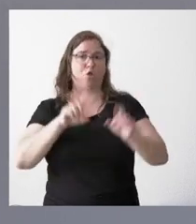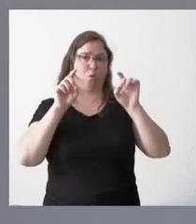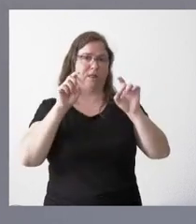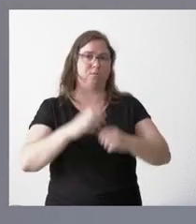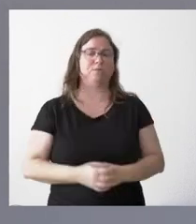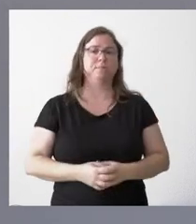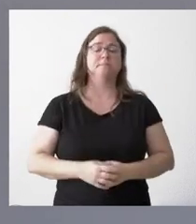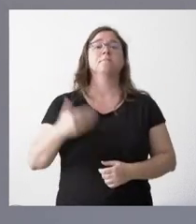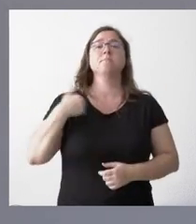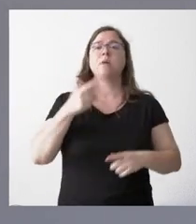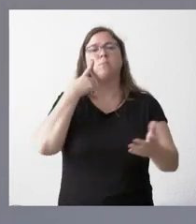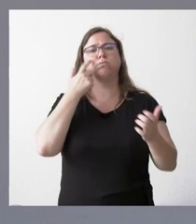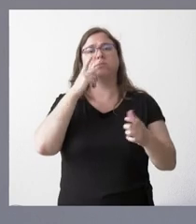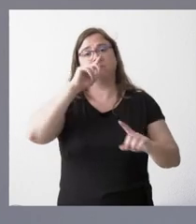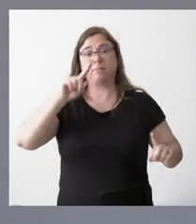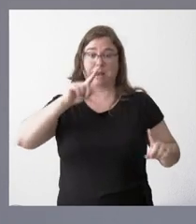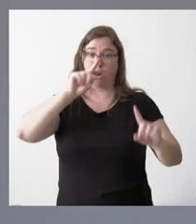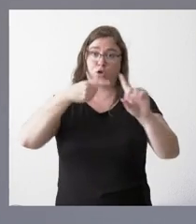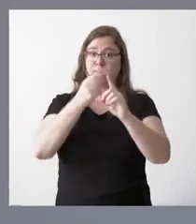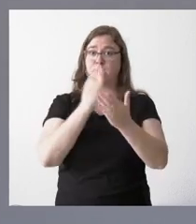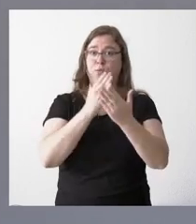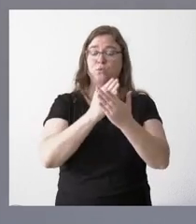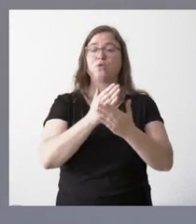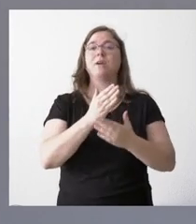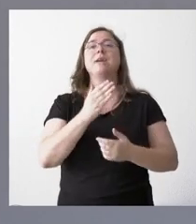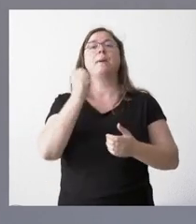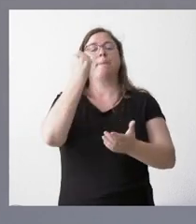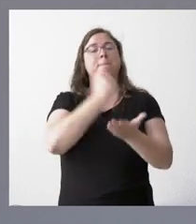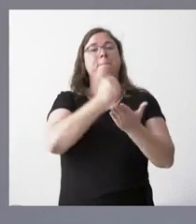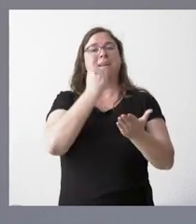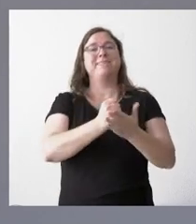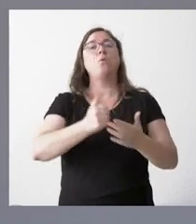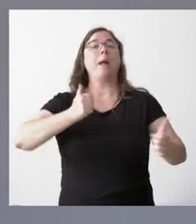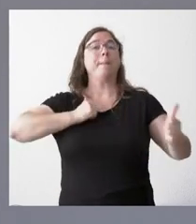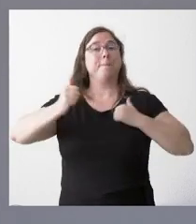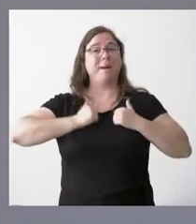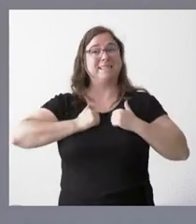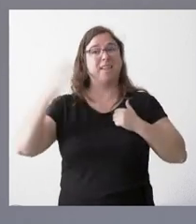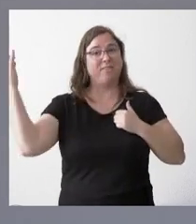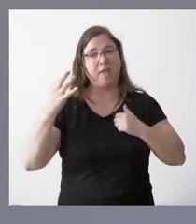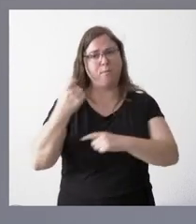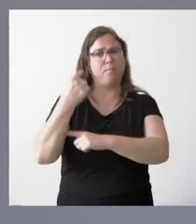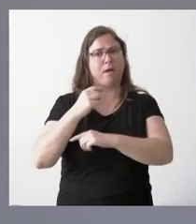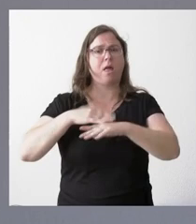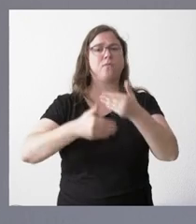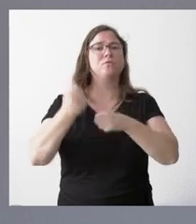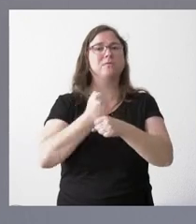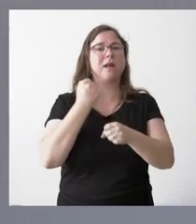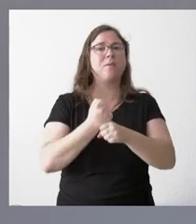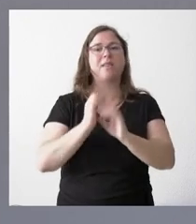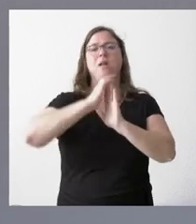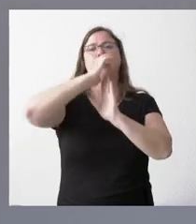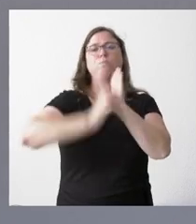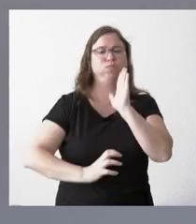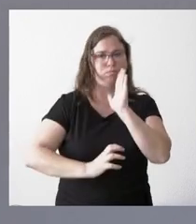Y, asimismo, es destacable que el próximo curso las matrículas de máster habilitante tendrán una reducción del 27% el coste de la tasa